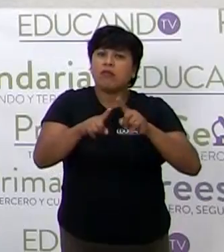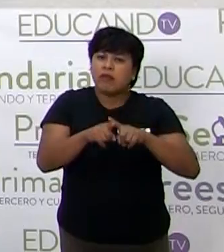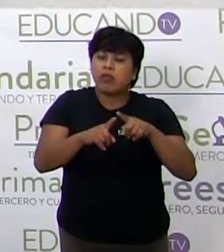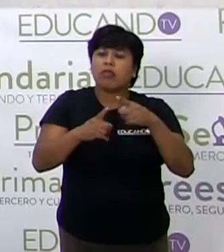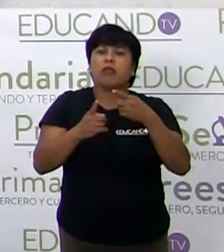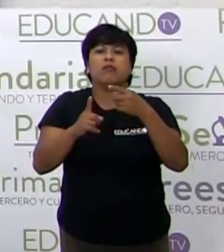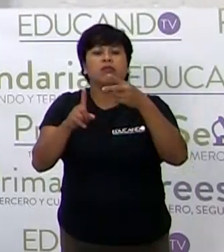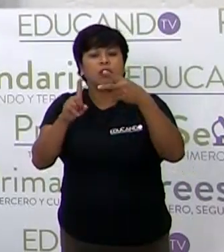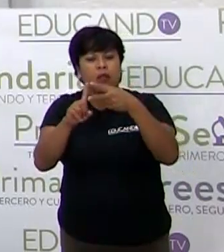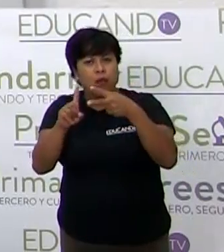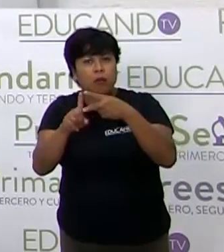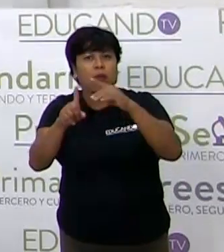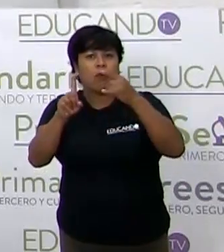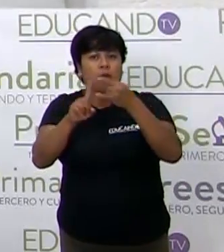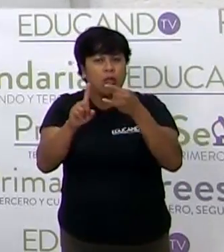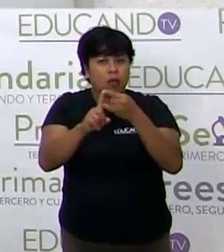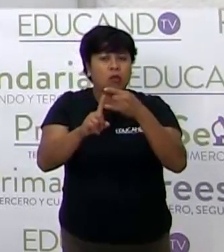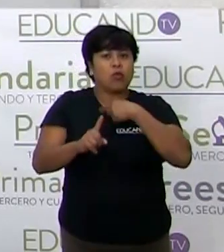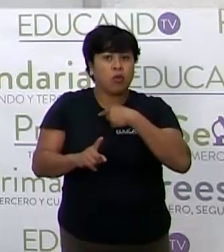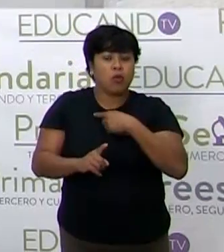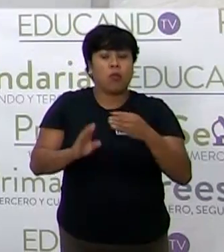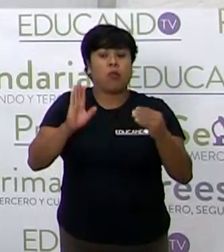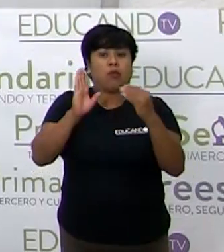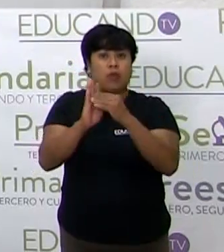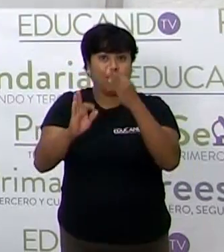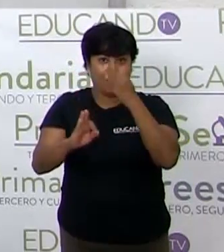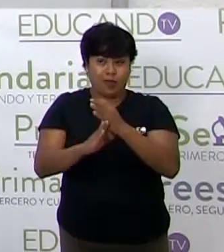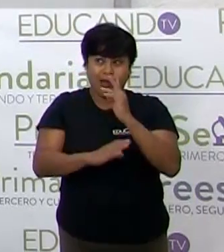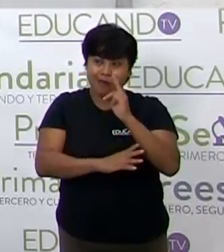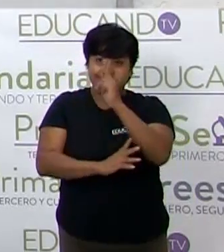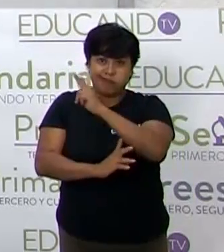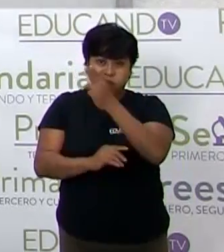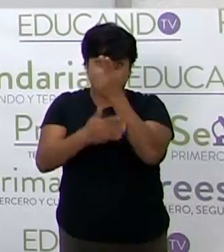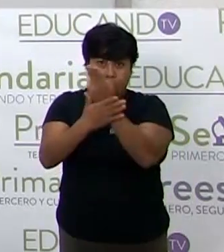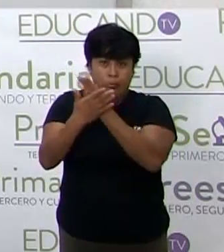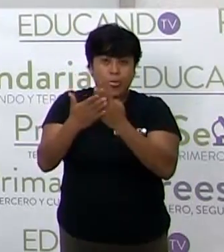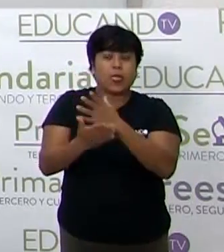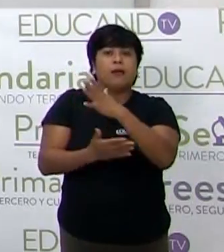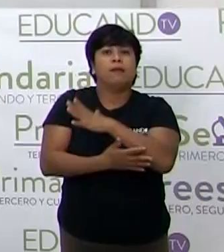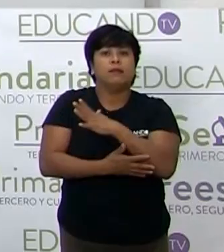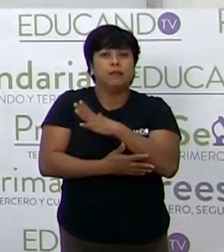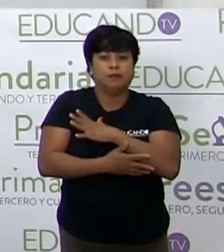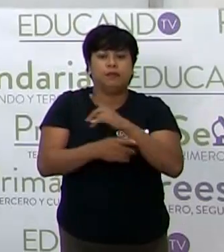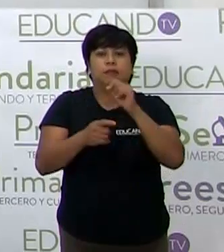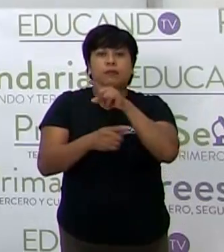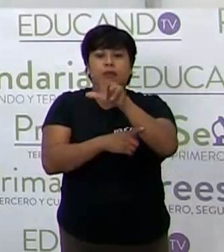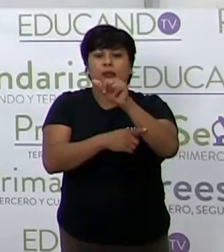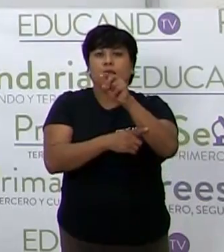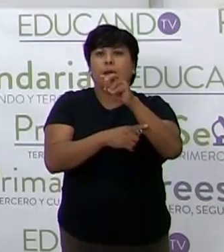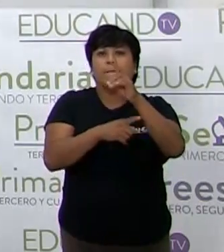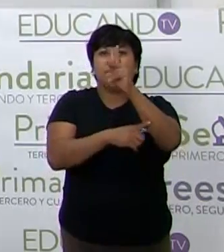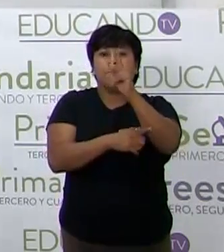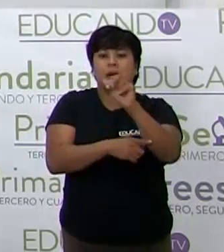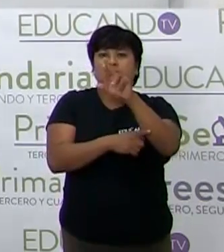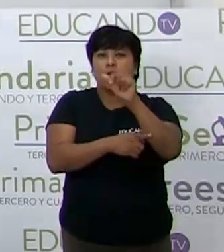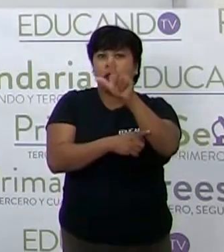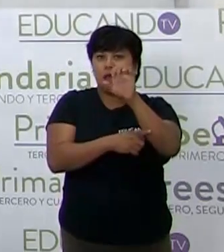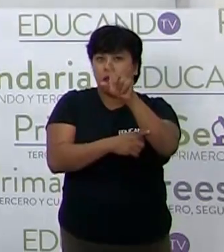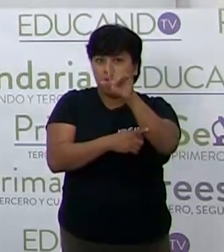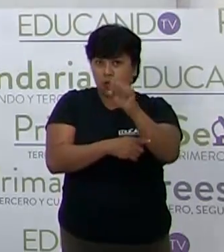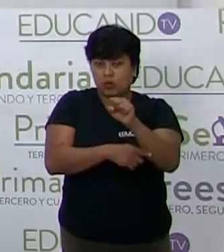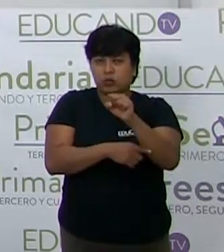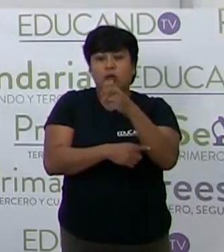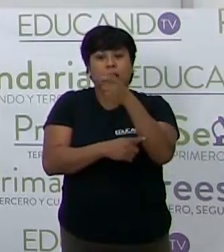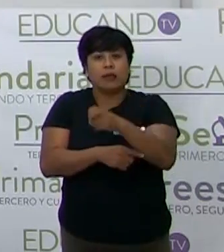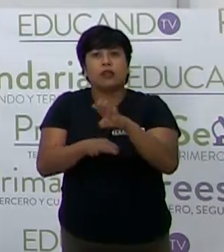geométricas que estamos o que voy a ilustrar a continuación, pues tienen lados paralelos. De ahí que viene su nombre.